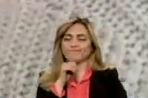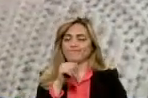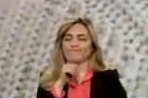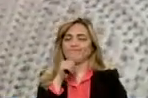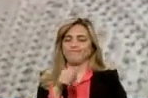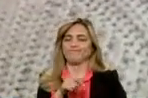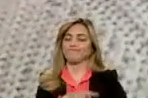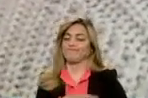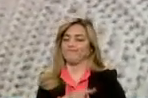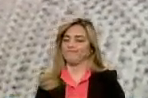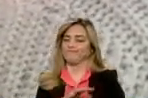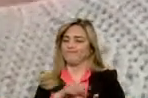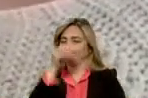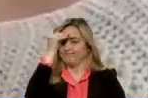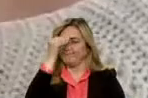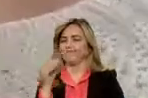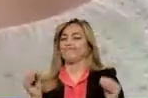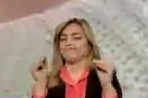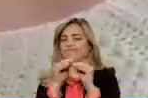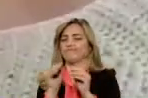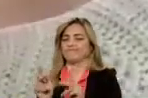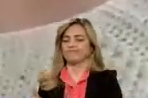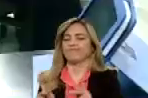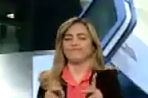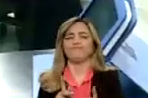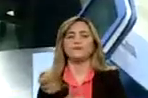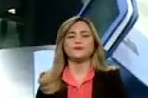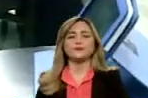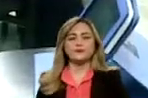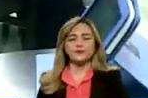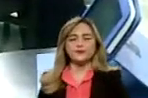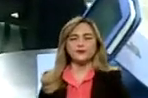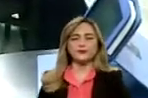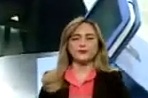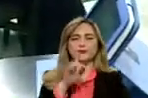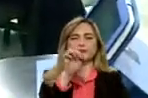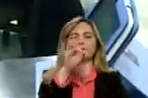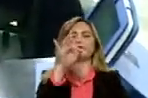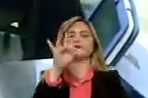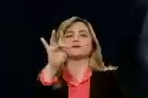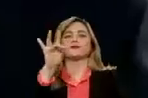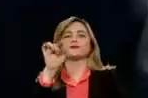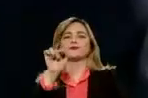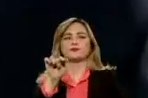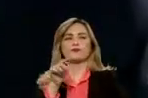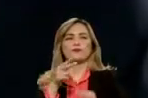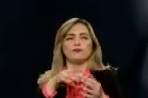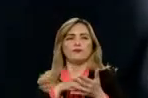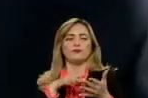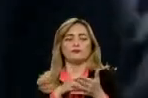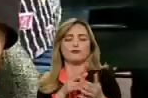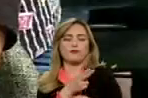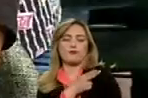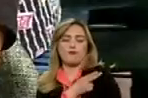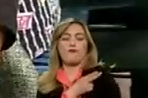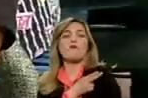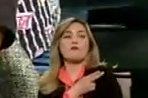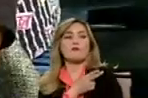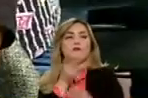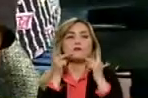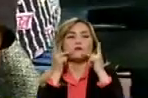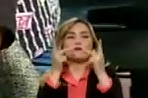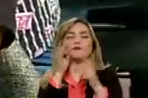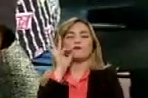faltó tiempo para poder prepararnos más. Alrededor de 188,000 aspirantes a un cupo en una universidad